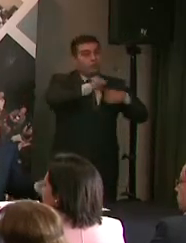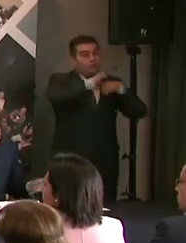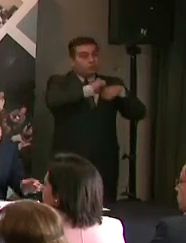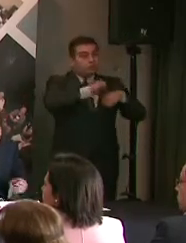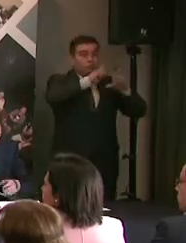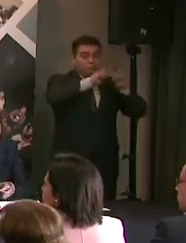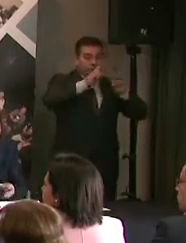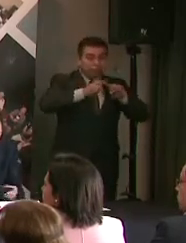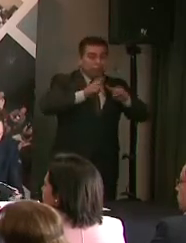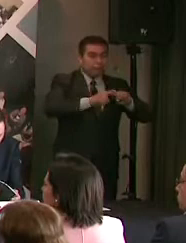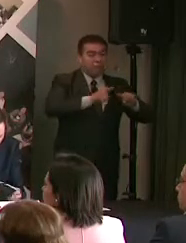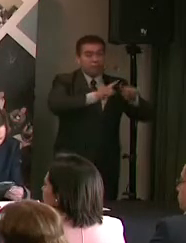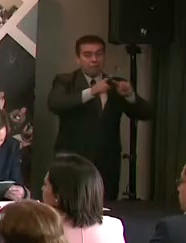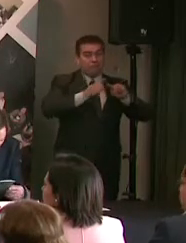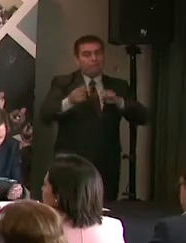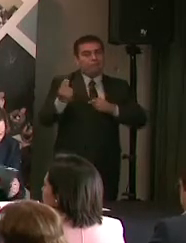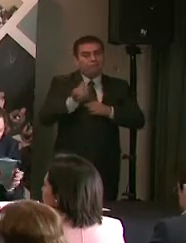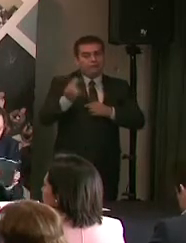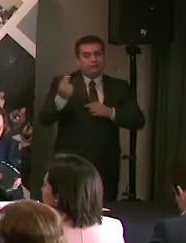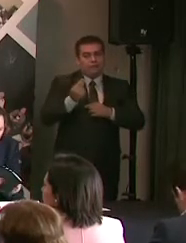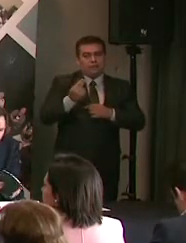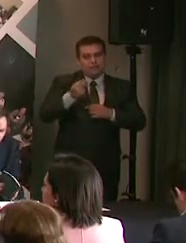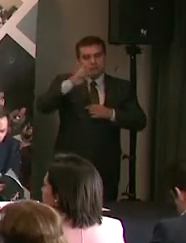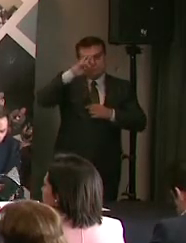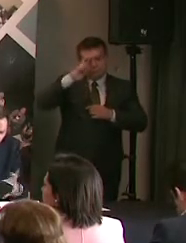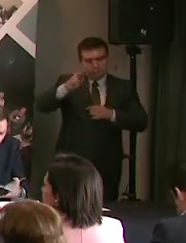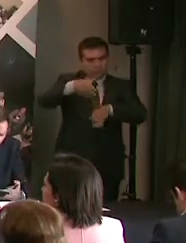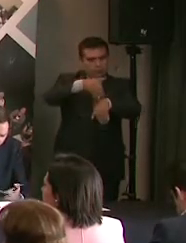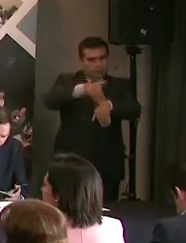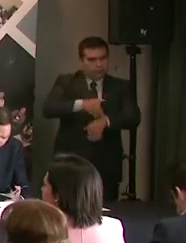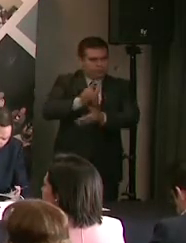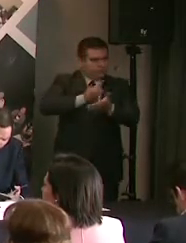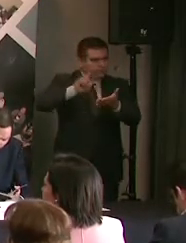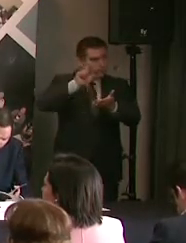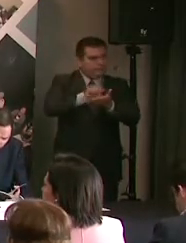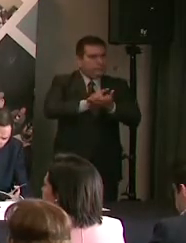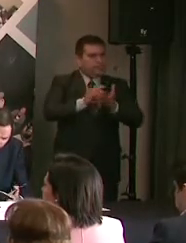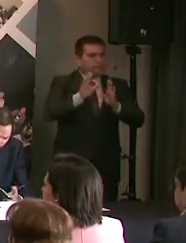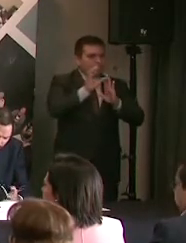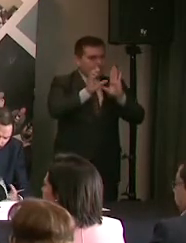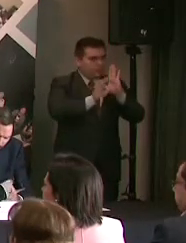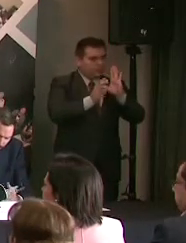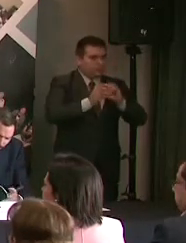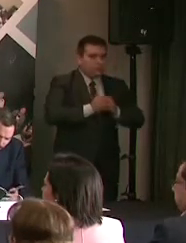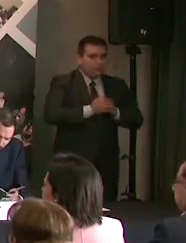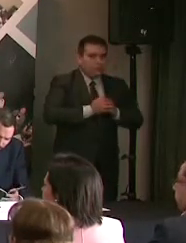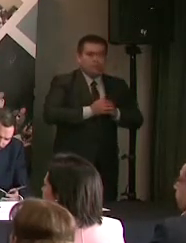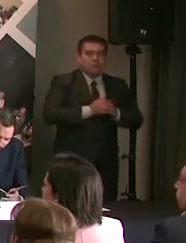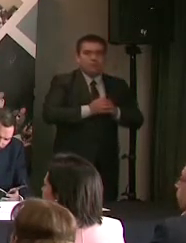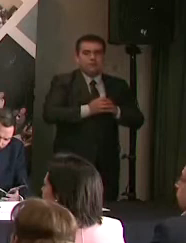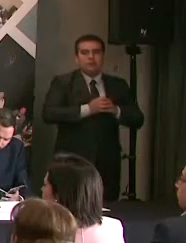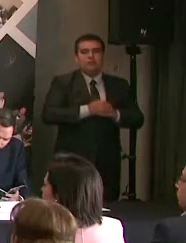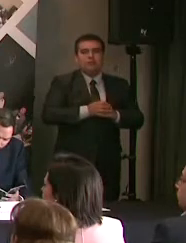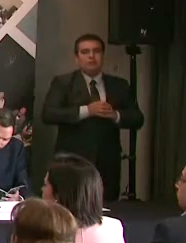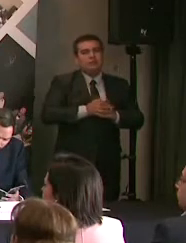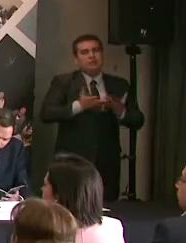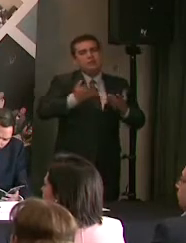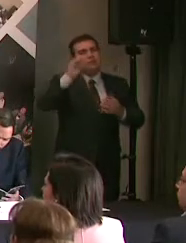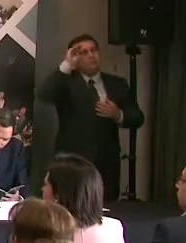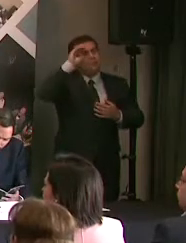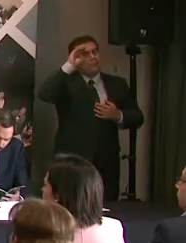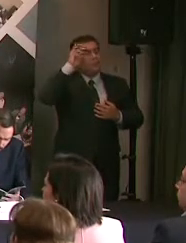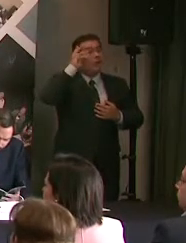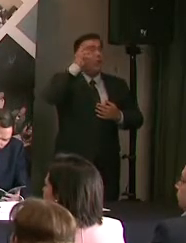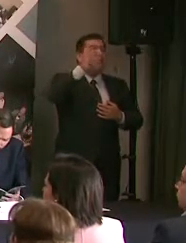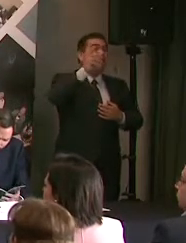los órdenes, su respeto y su observancia. La paridad en la postulación no es más un anhelo, es